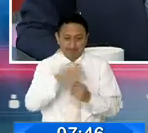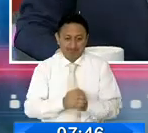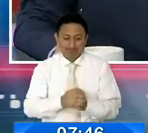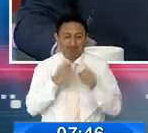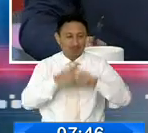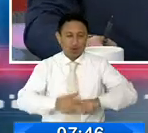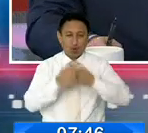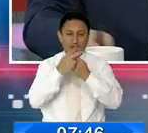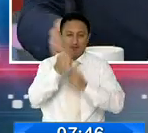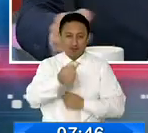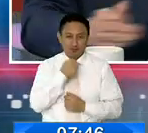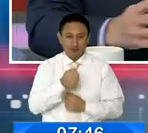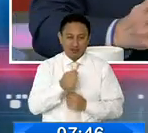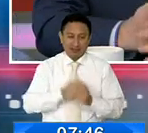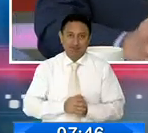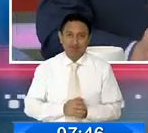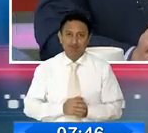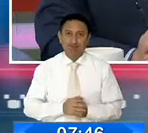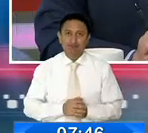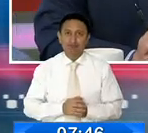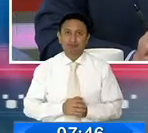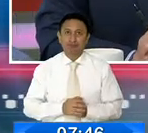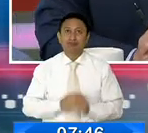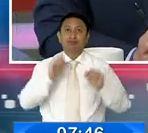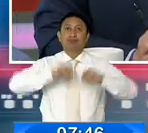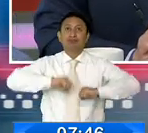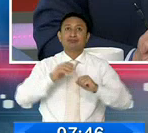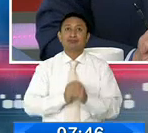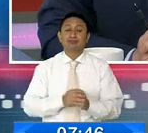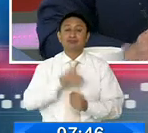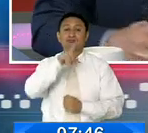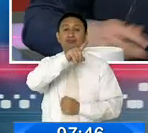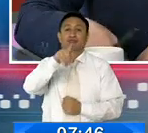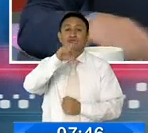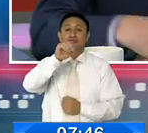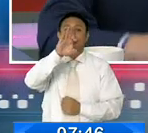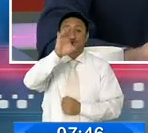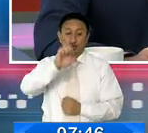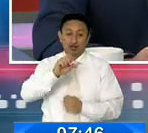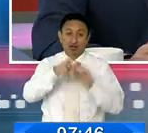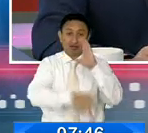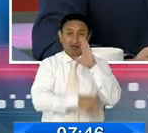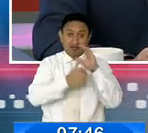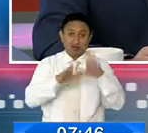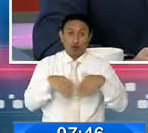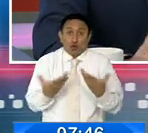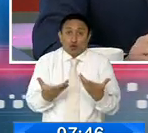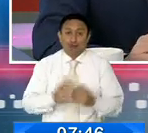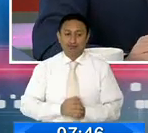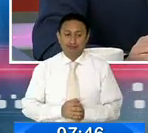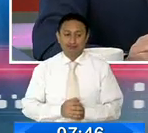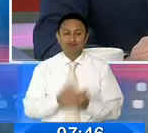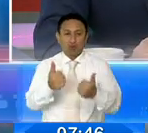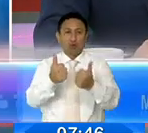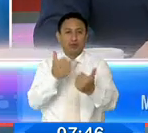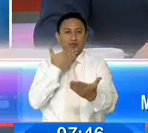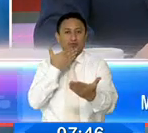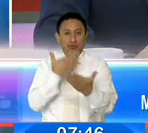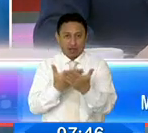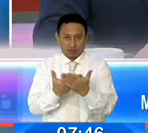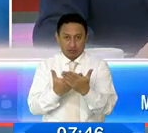materia directamente. ¿Cómo está con el funcionamiento del SOT y el OCP, ministro? Adelante. Muy bien. Muchas gracias nuevamente. Muy